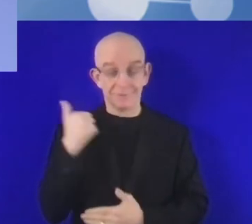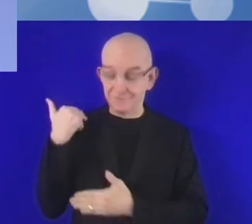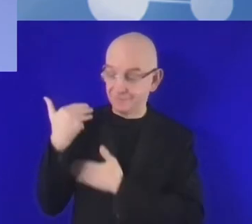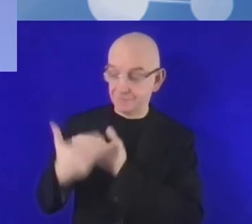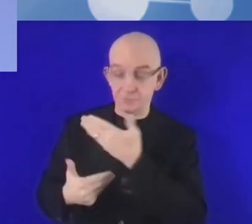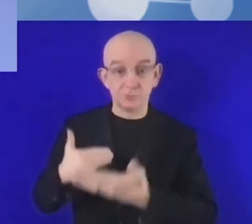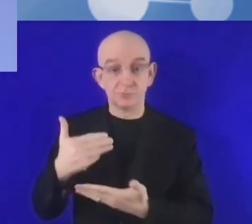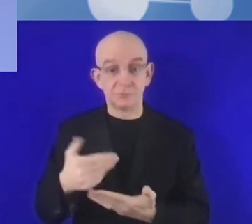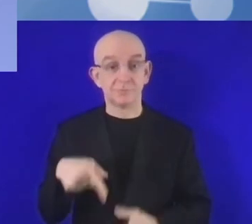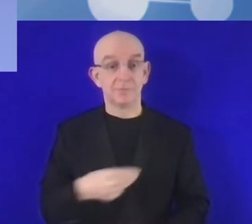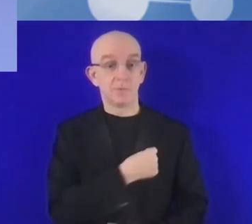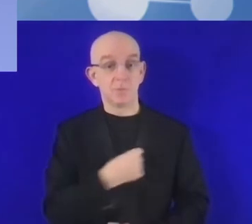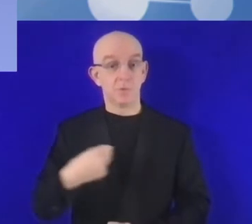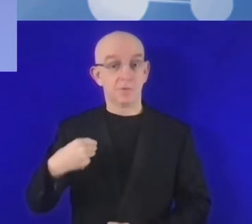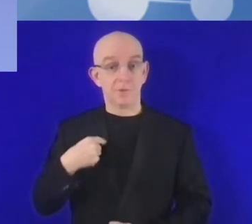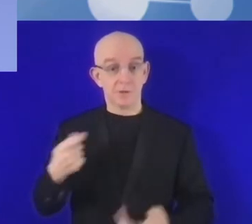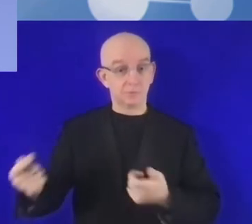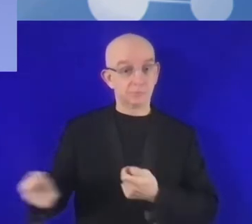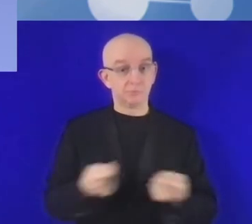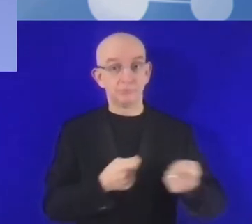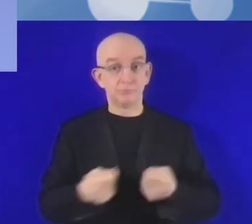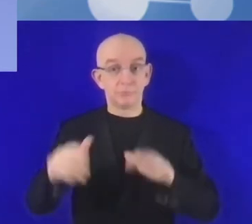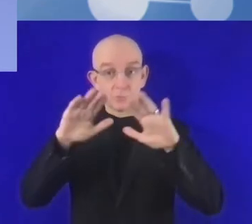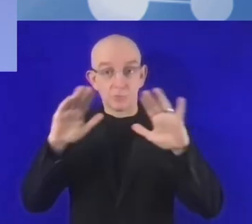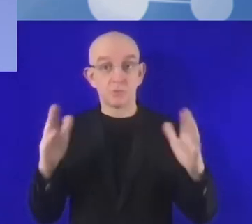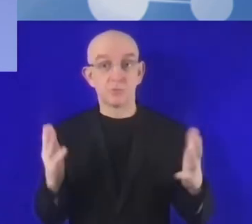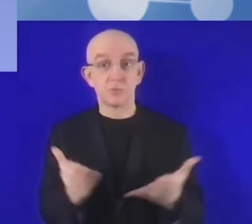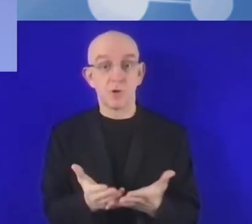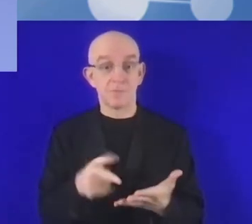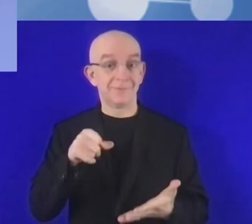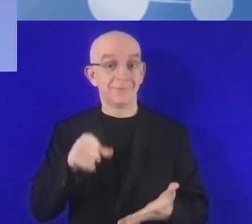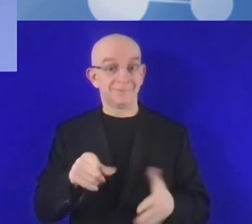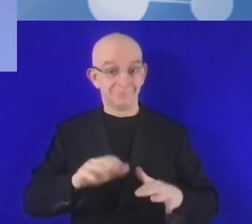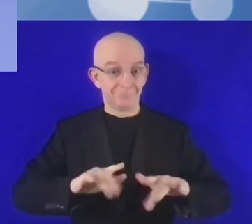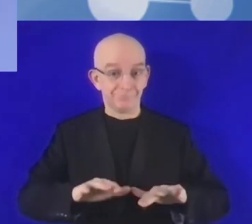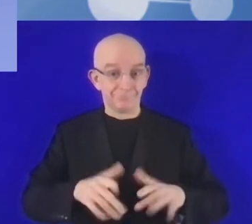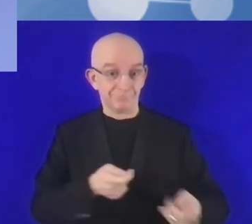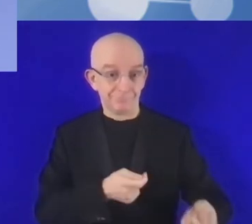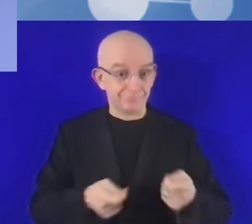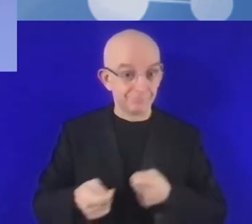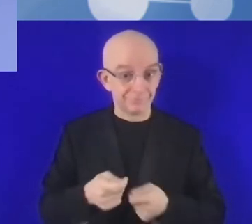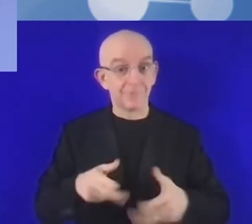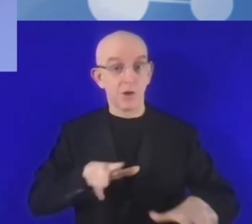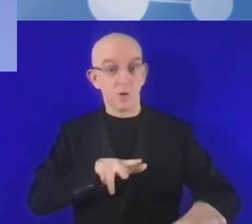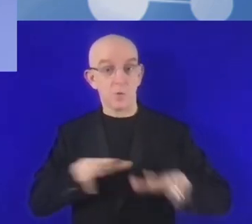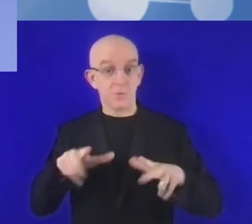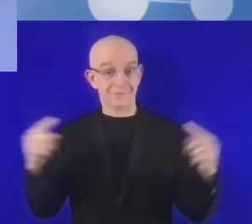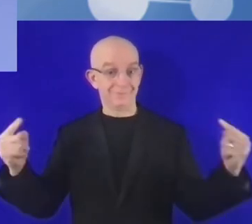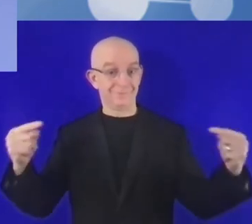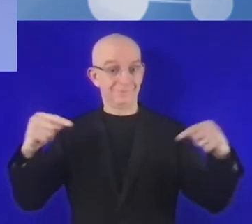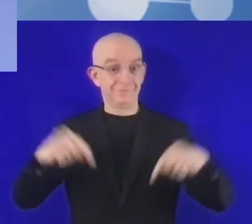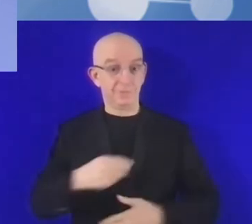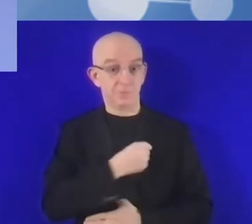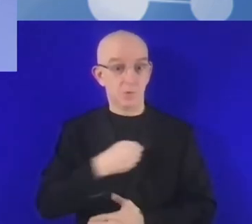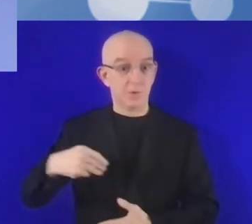todos vivimos en este mundo digital y es un hecho. Es la primera vez de historia que nos encontramos